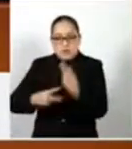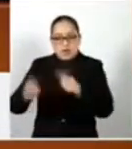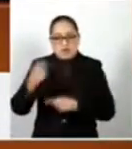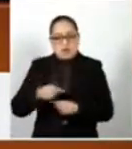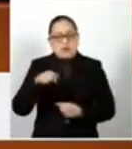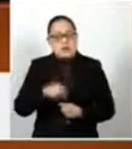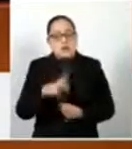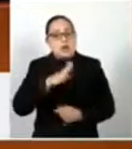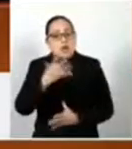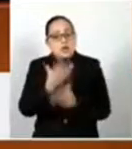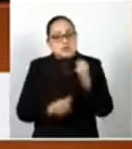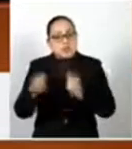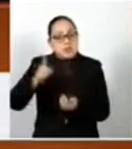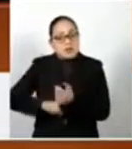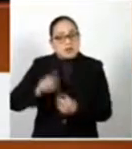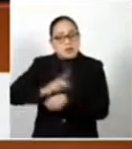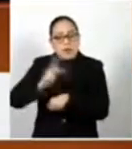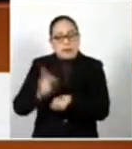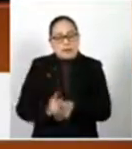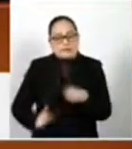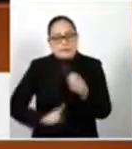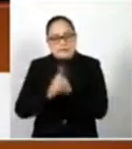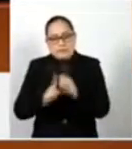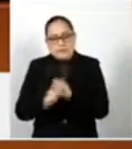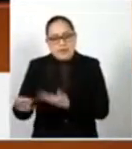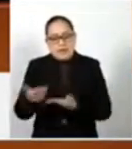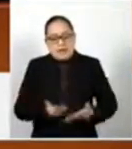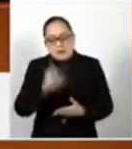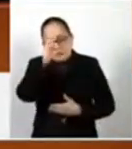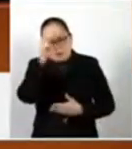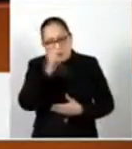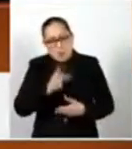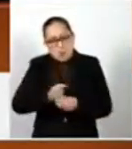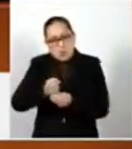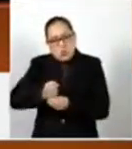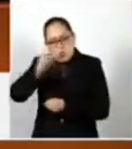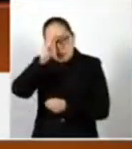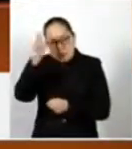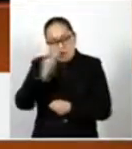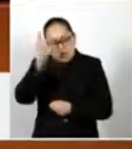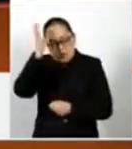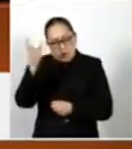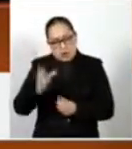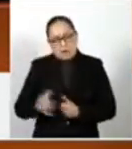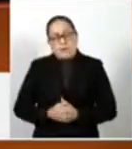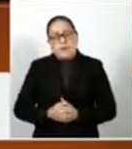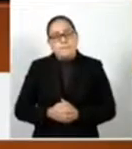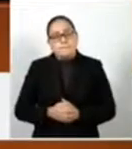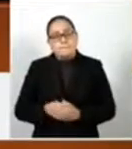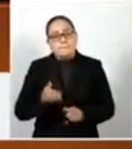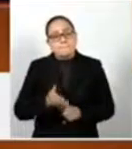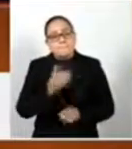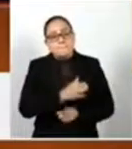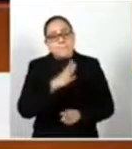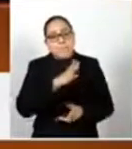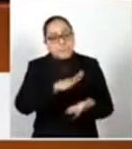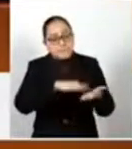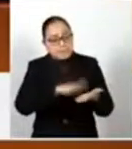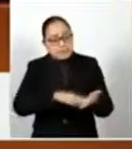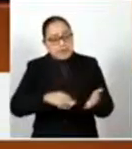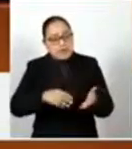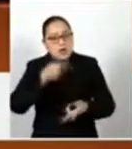es que huyen de la violencia y los recibimos con más violencia. Debemos pasar de documentos